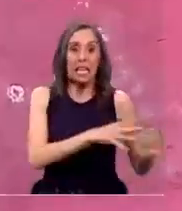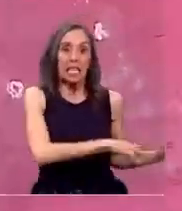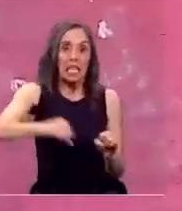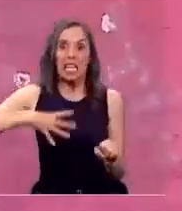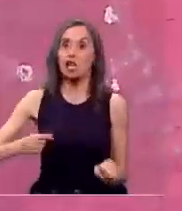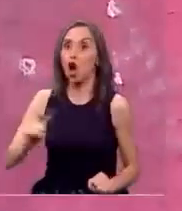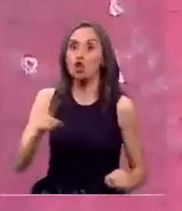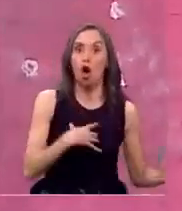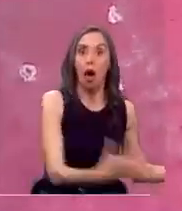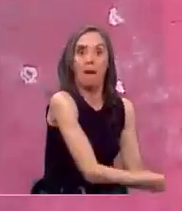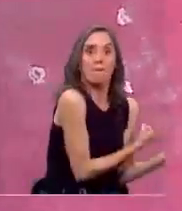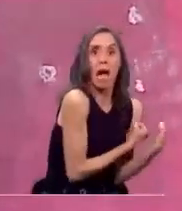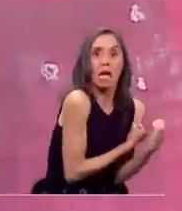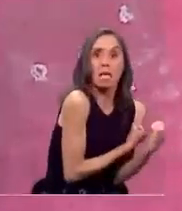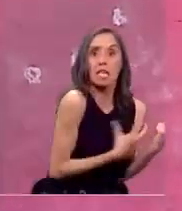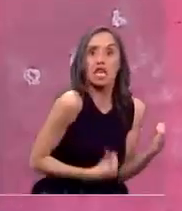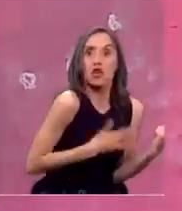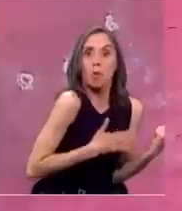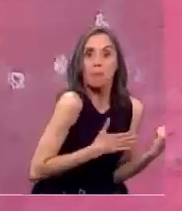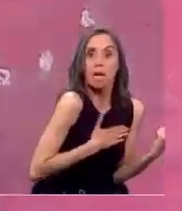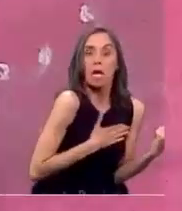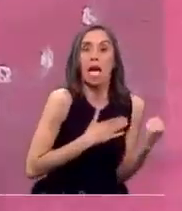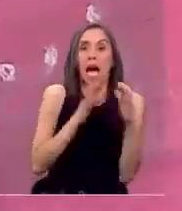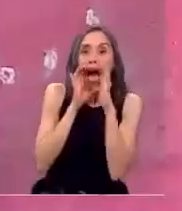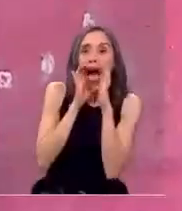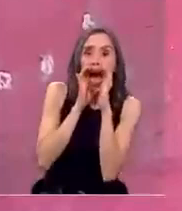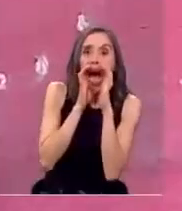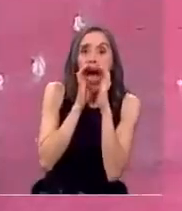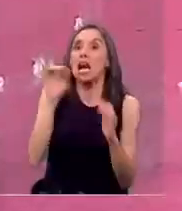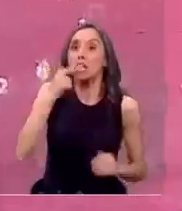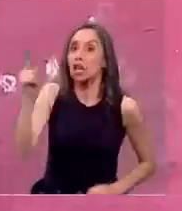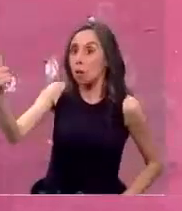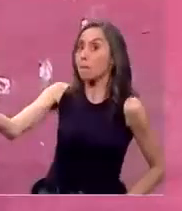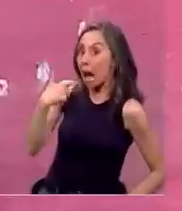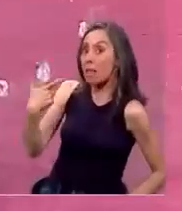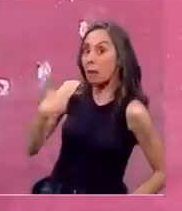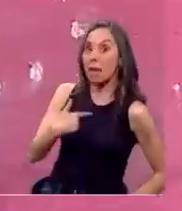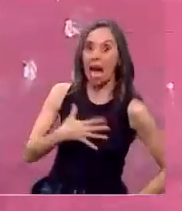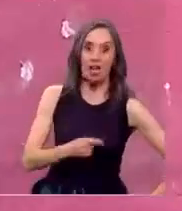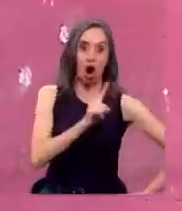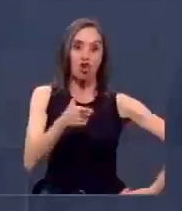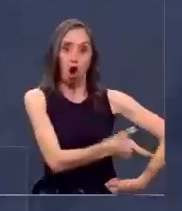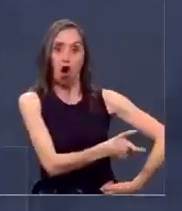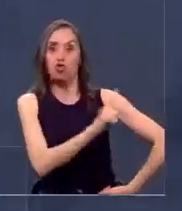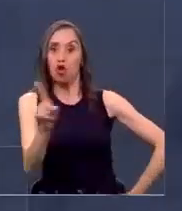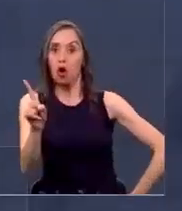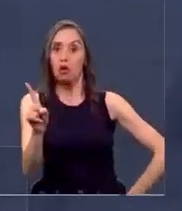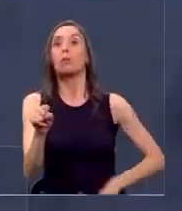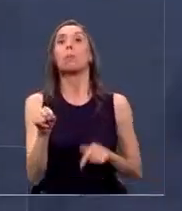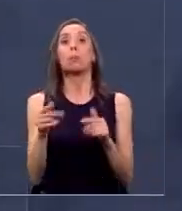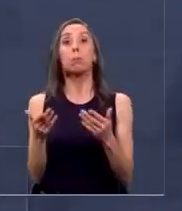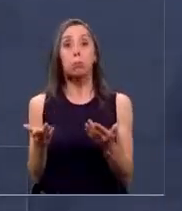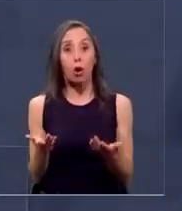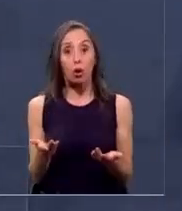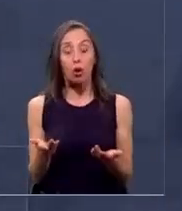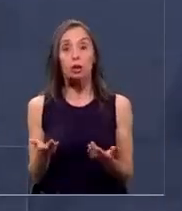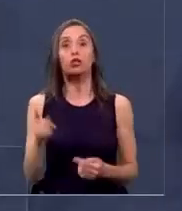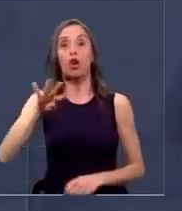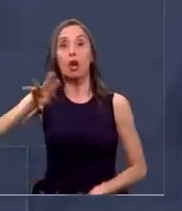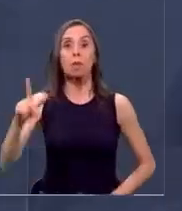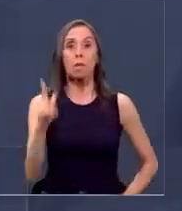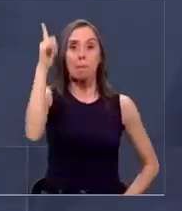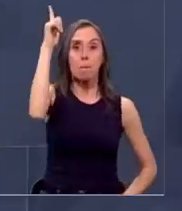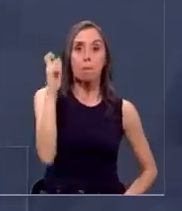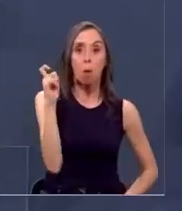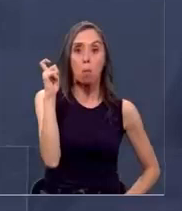hijo. Yo a mi hijo la abracé. Y yo comencé a gritar. Pero, si quiere, mátame, pues mátame. Pero a mi hijo no le hagas nada. Producto de esto, disparan al